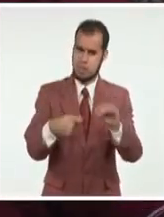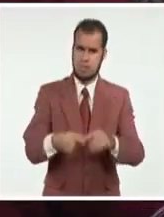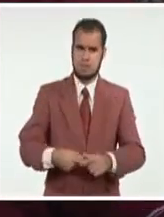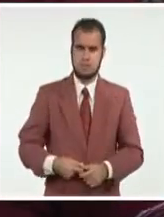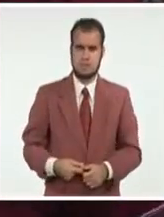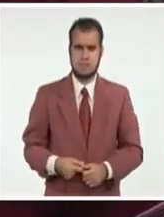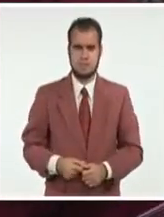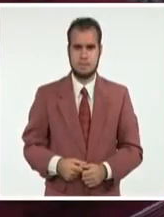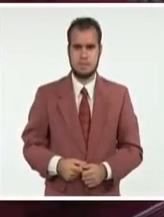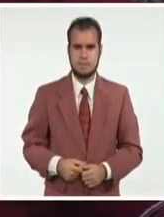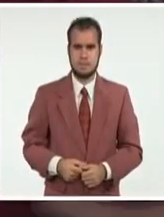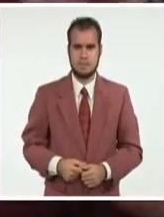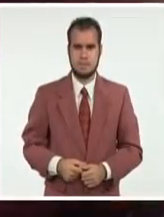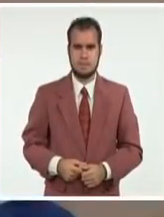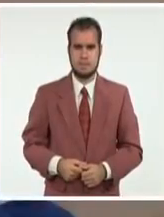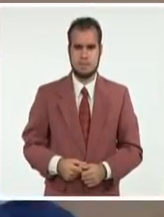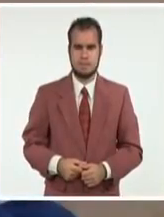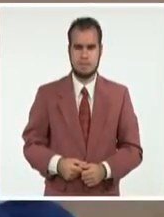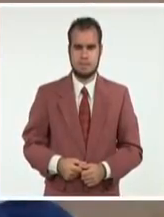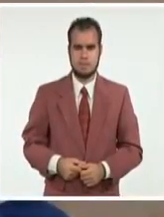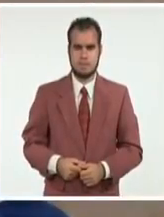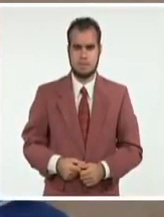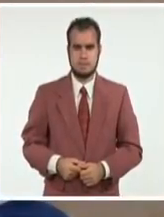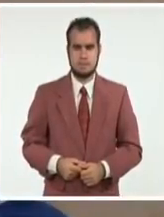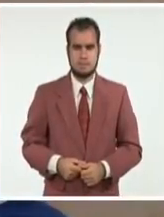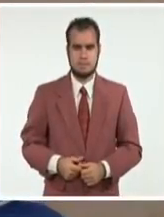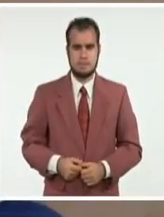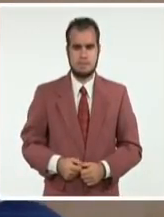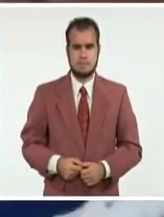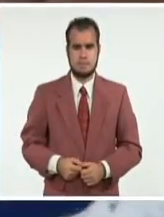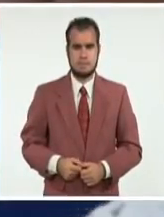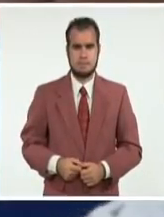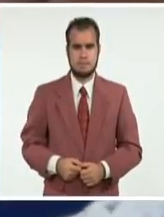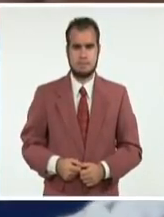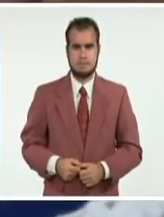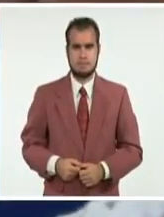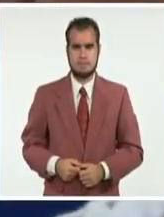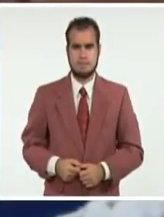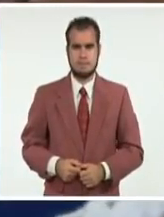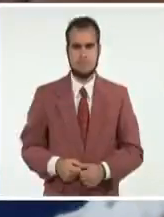país mejor. En Camagüey, Roberto Carlos Serrano, Sistema Informativo de la Televisión Cubana.